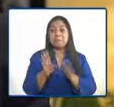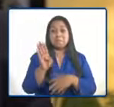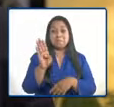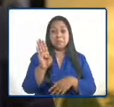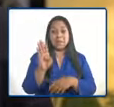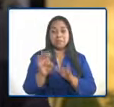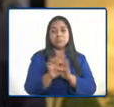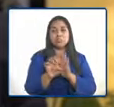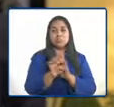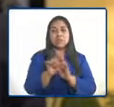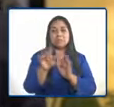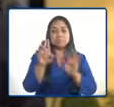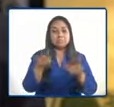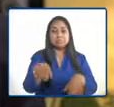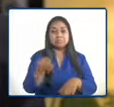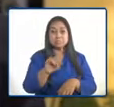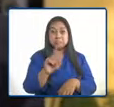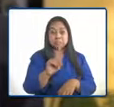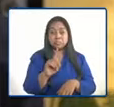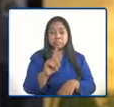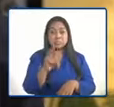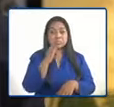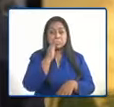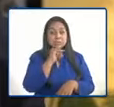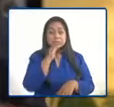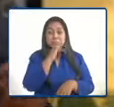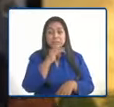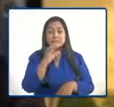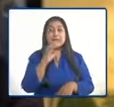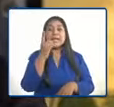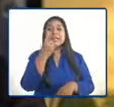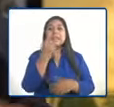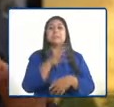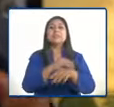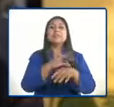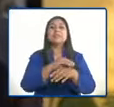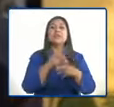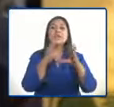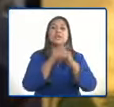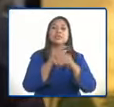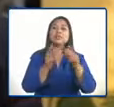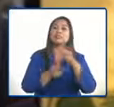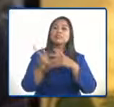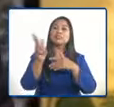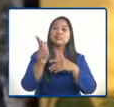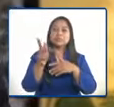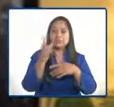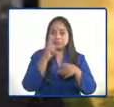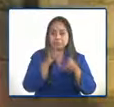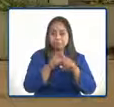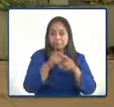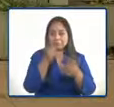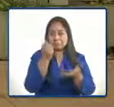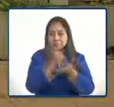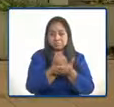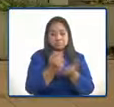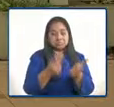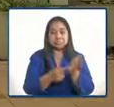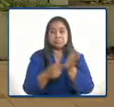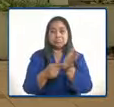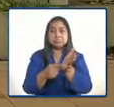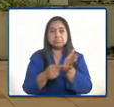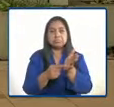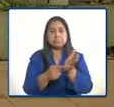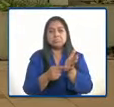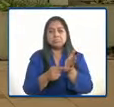salvoconducto. ¿Sigue en pie el plan B de poder presentar su pasaporte y el boleto aéreo? Efectivamente, y qué